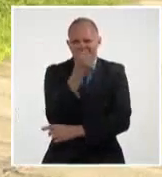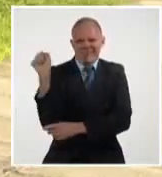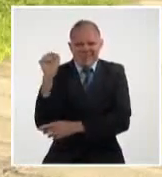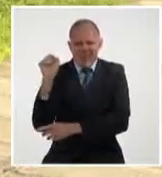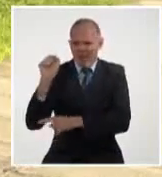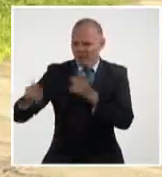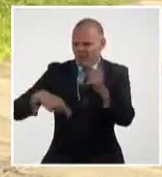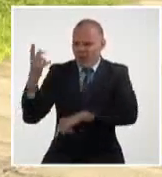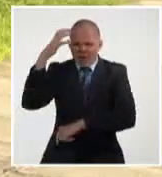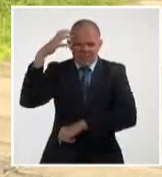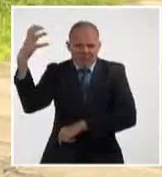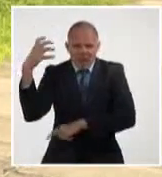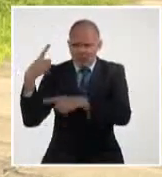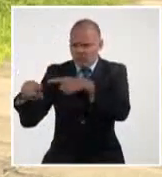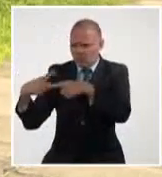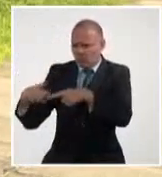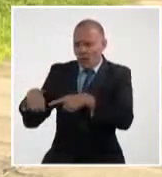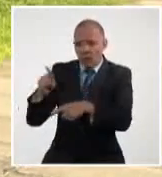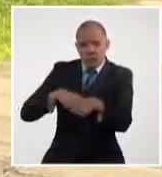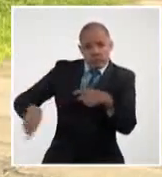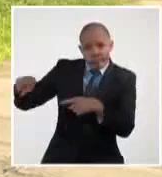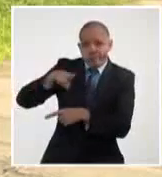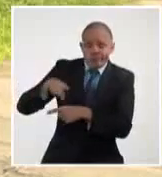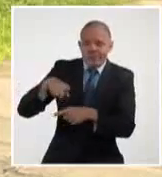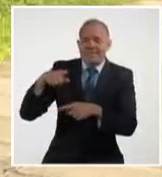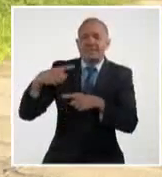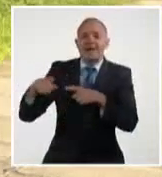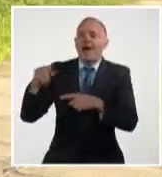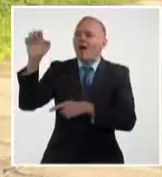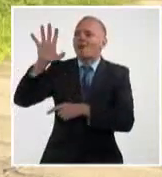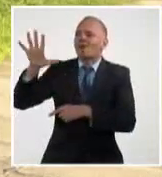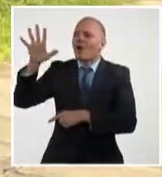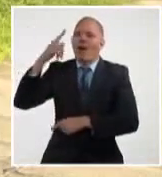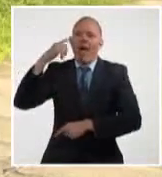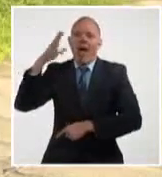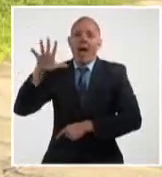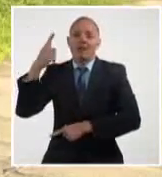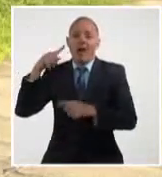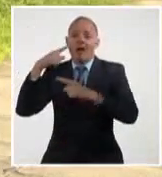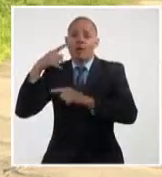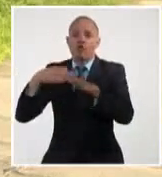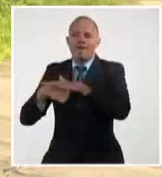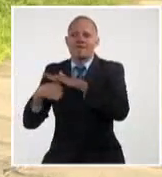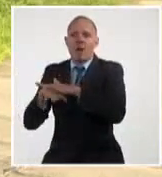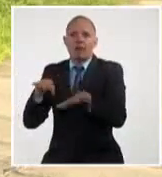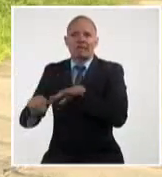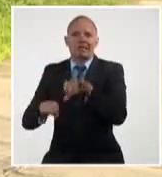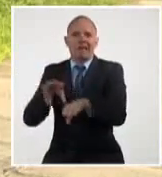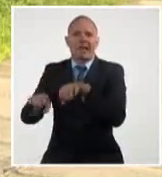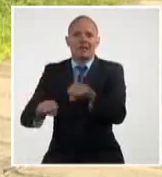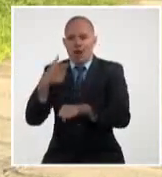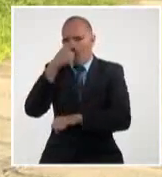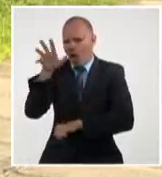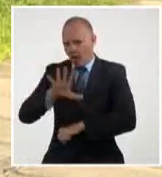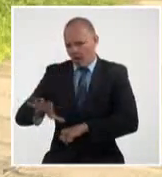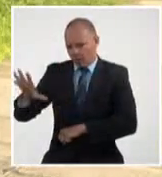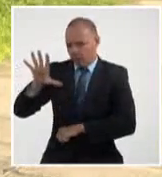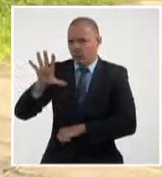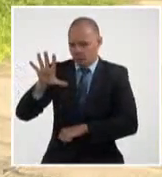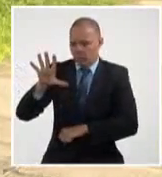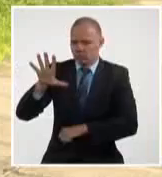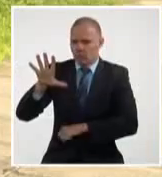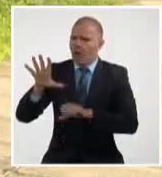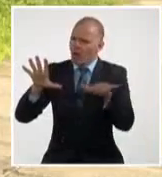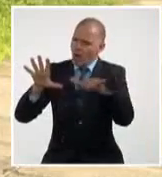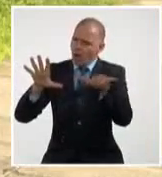competencia foránea por conquistar desde diversas posturas este apetitoso botín. Pero también foros de